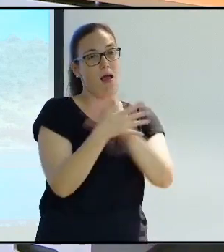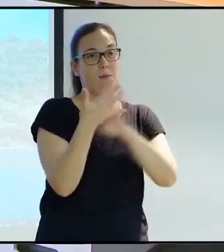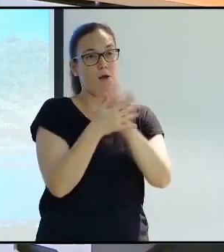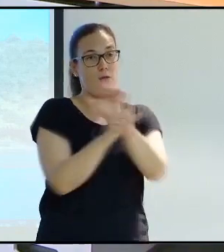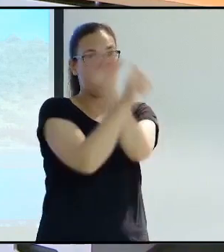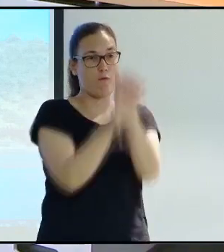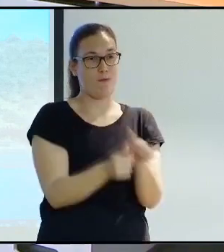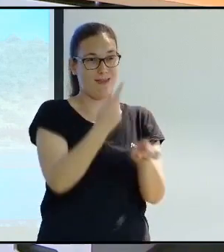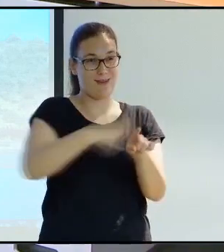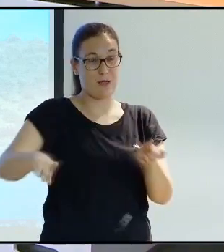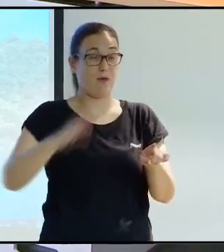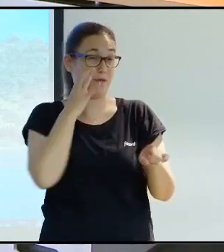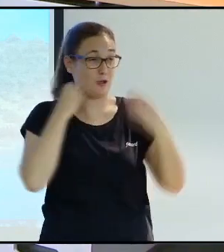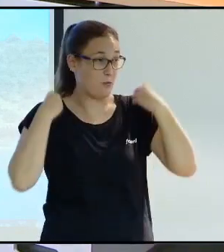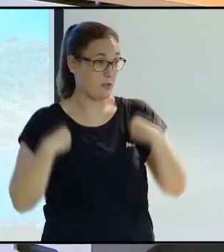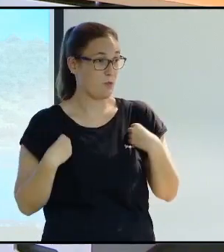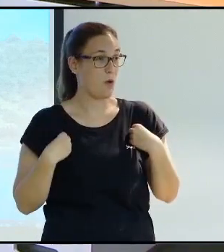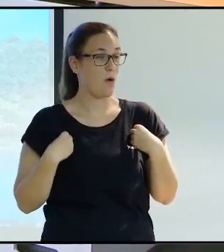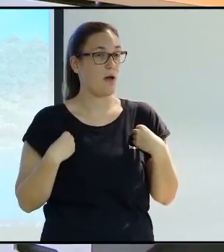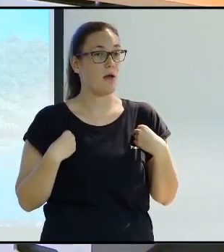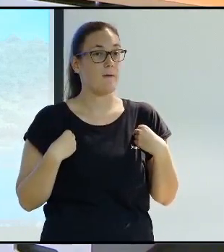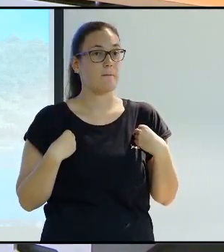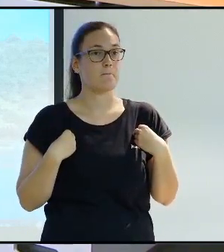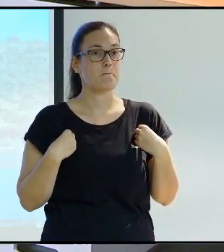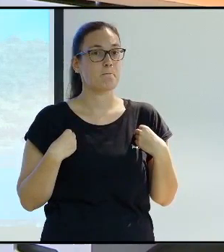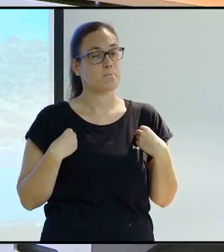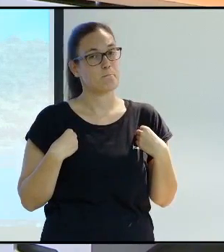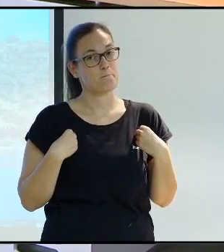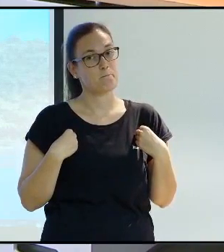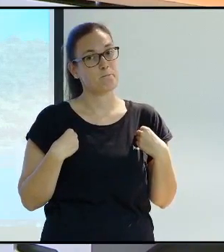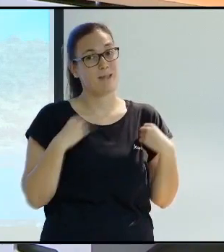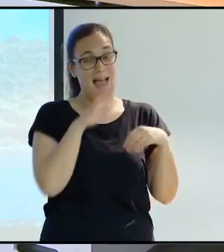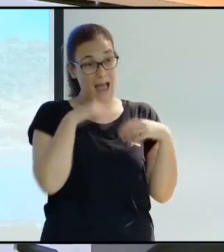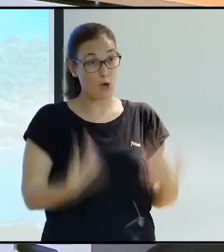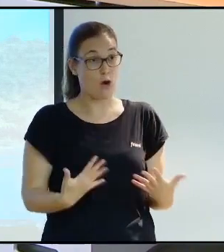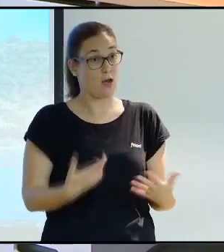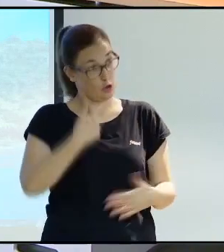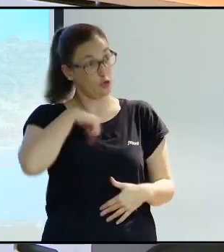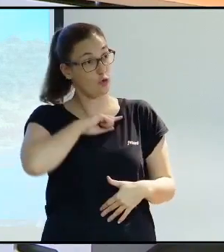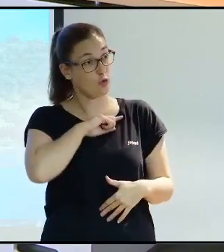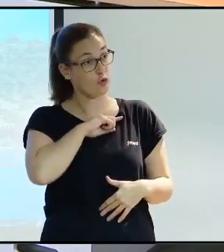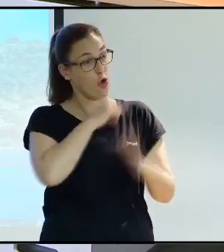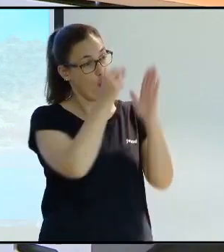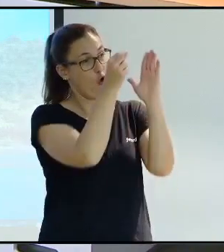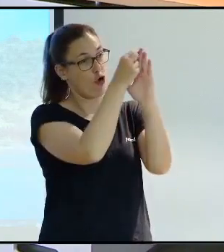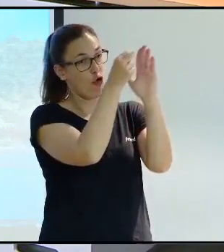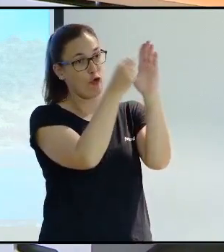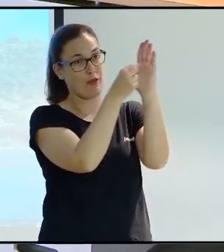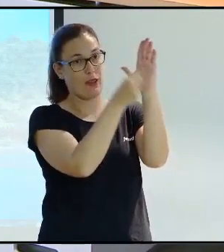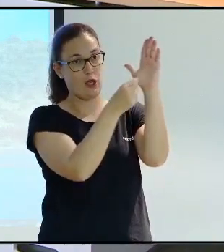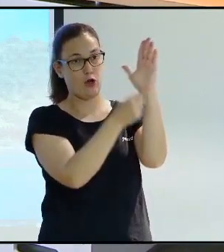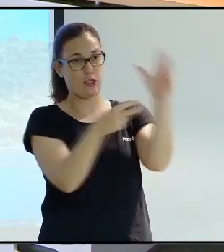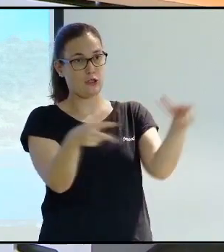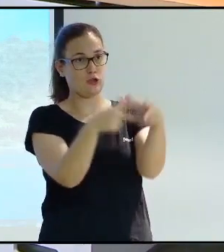es lo mismo, no vamos a cambiar las condiciones prácticas y efectivas inscritas en